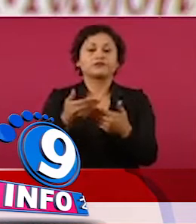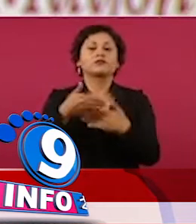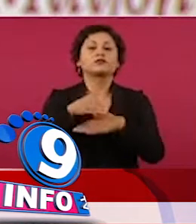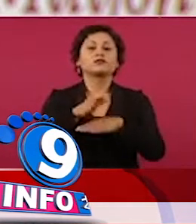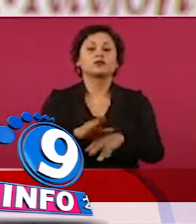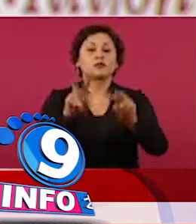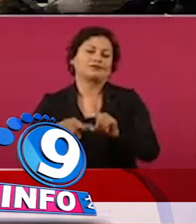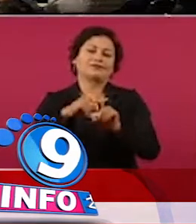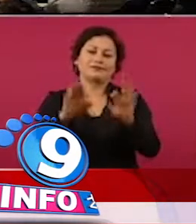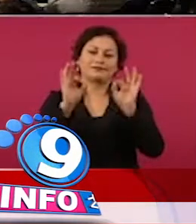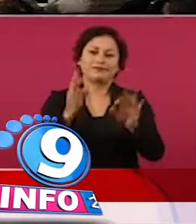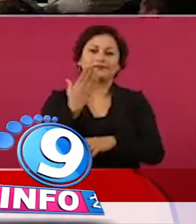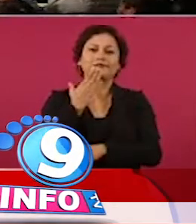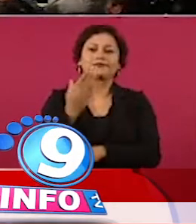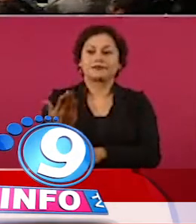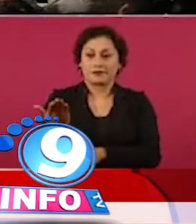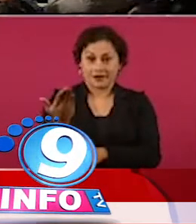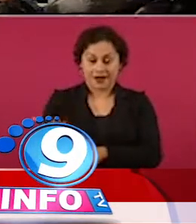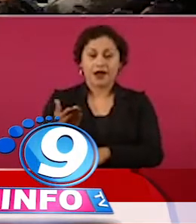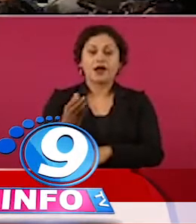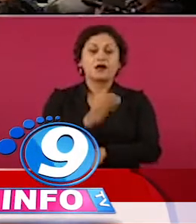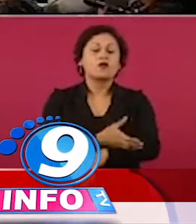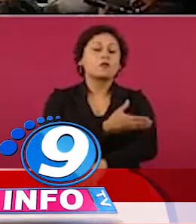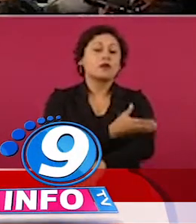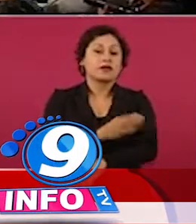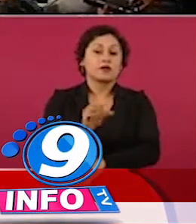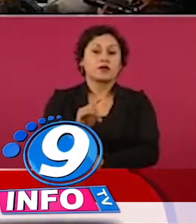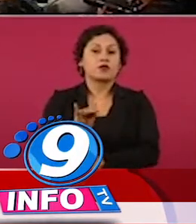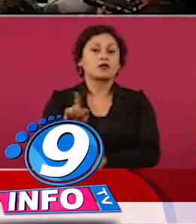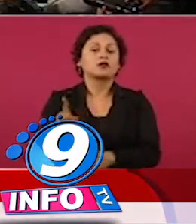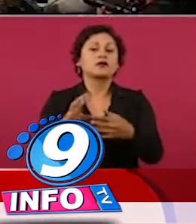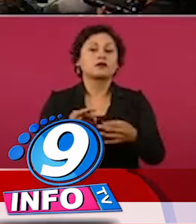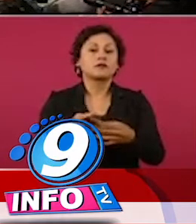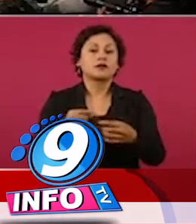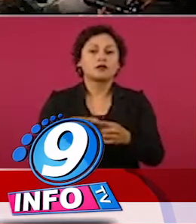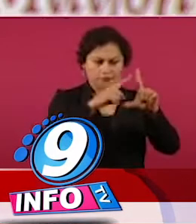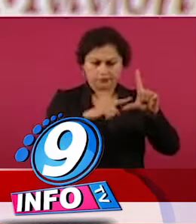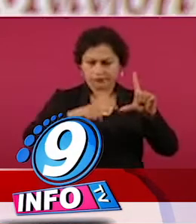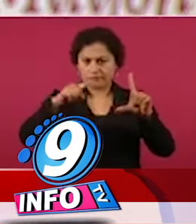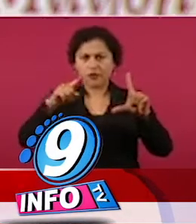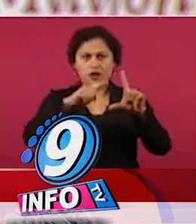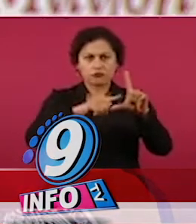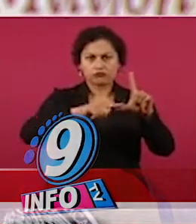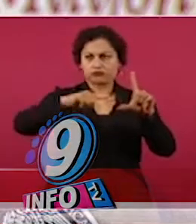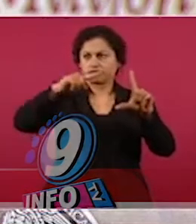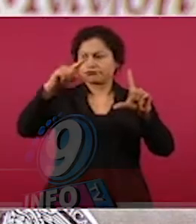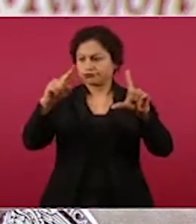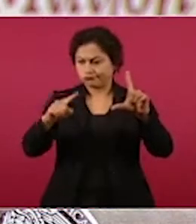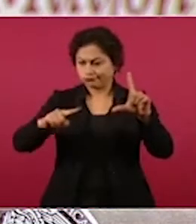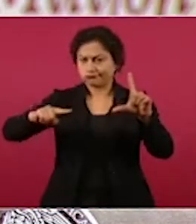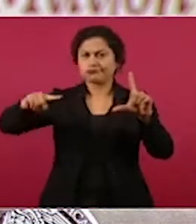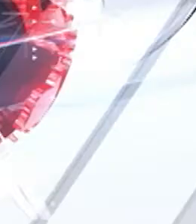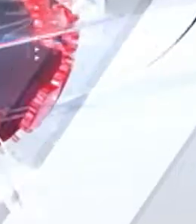y que las personas pueden desarrollar alguna enfermedad debía respiratorias sin embargo no deben angustiarse pensando que es Kobe